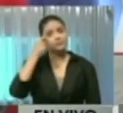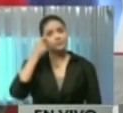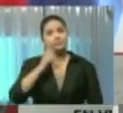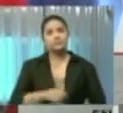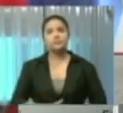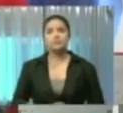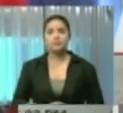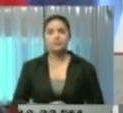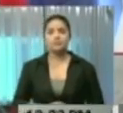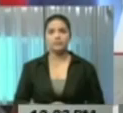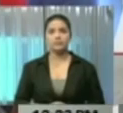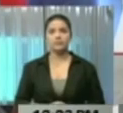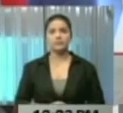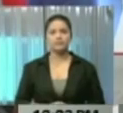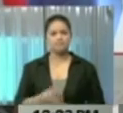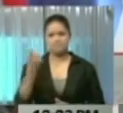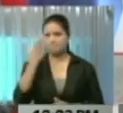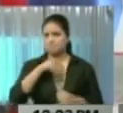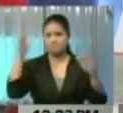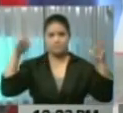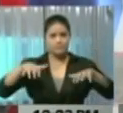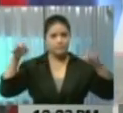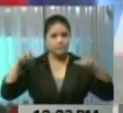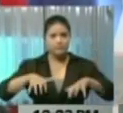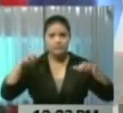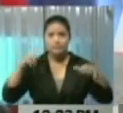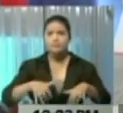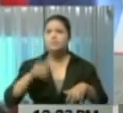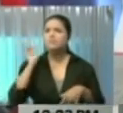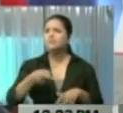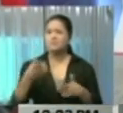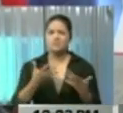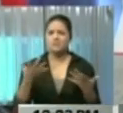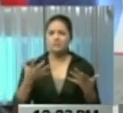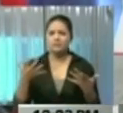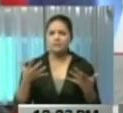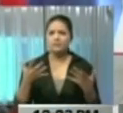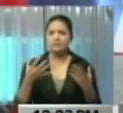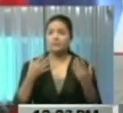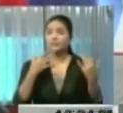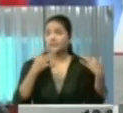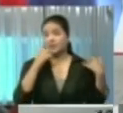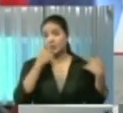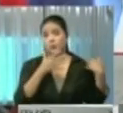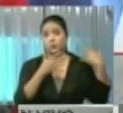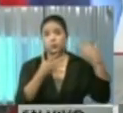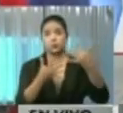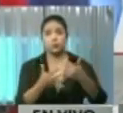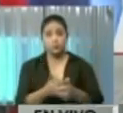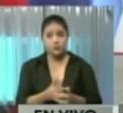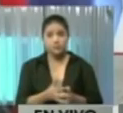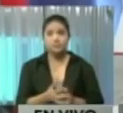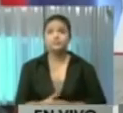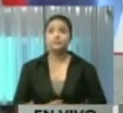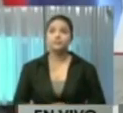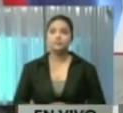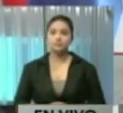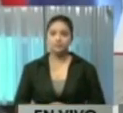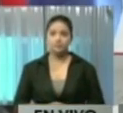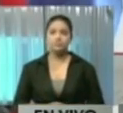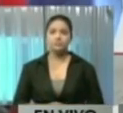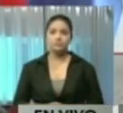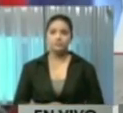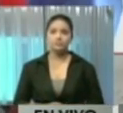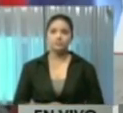fenómeno climatológico del Niño, bueno, se corresponde además con patrones históricos no determinados hasta el